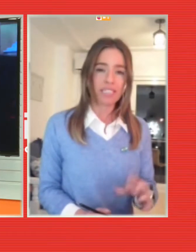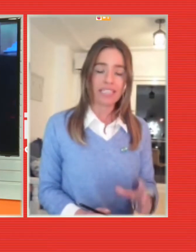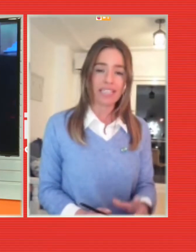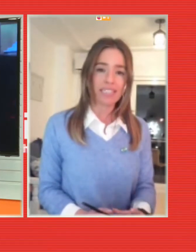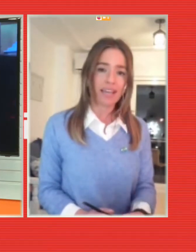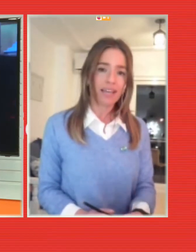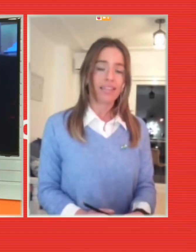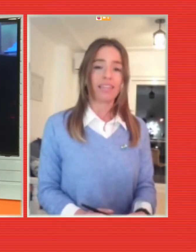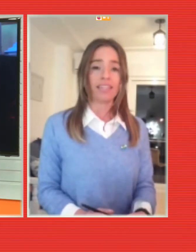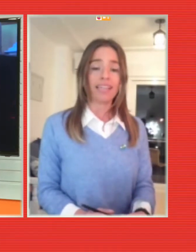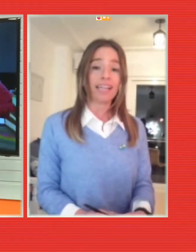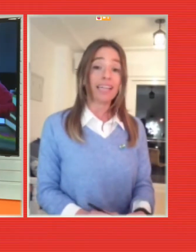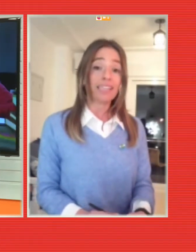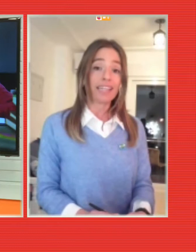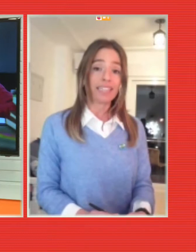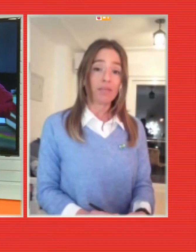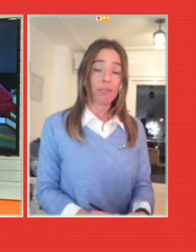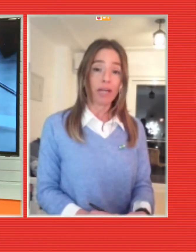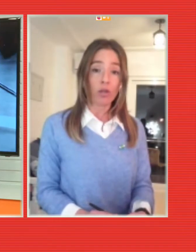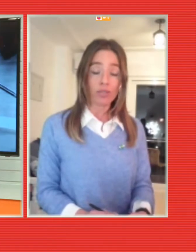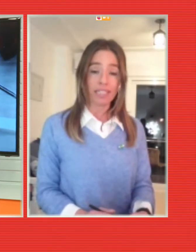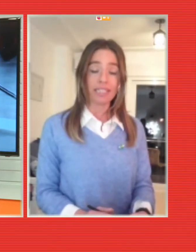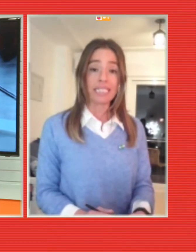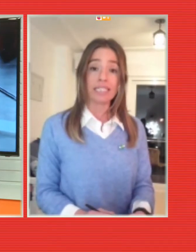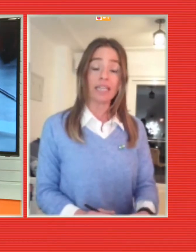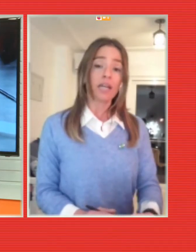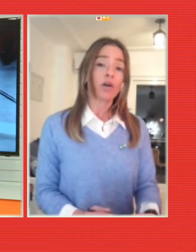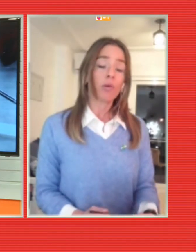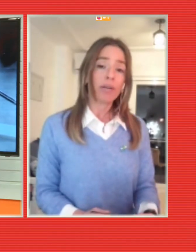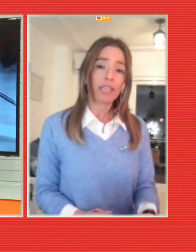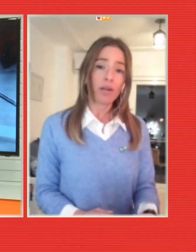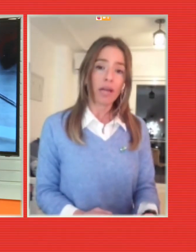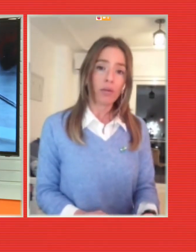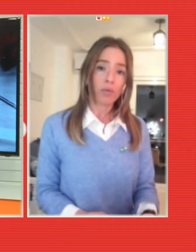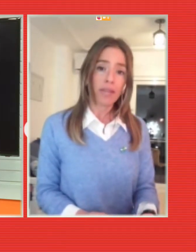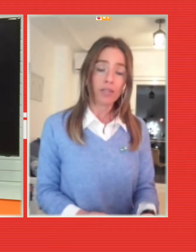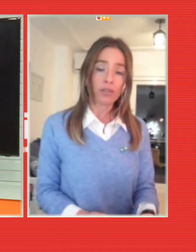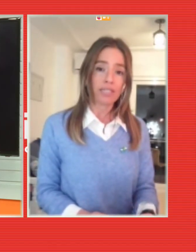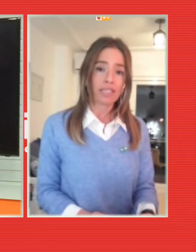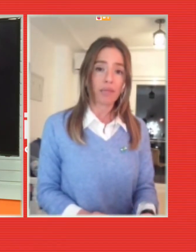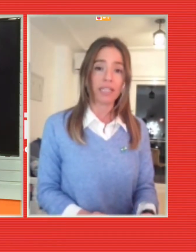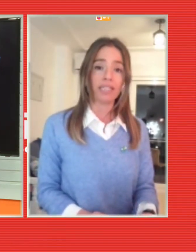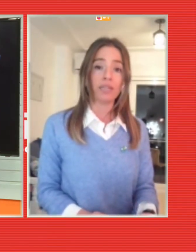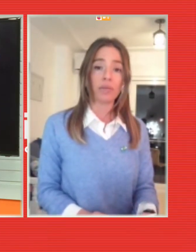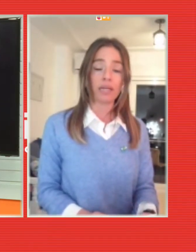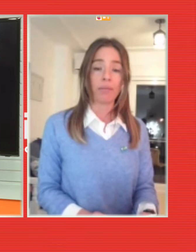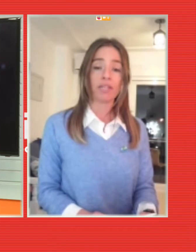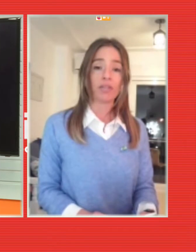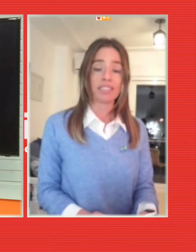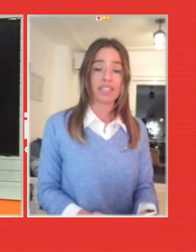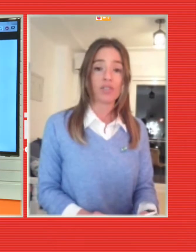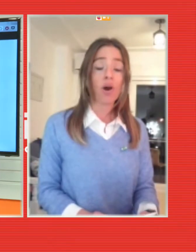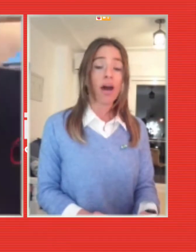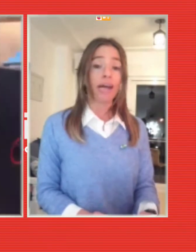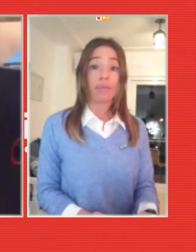que es una instancia digital e interactiva para los docentes, y allí compartieron algunos datos que se desprenden de un relevamiento